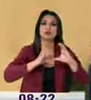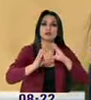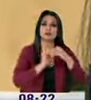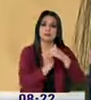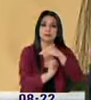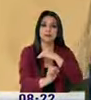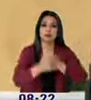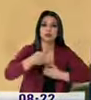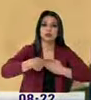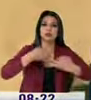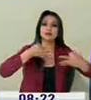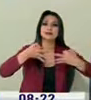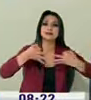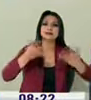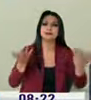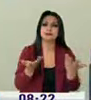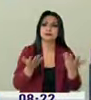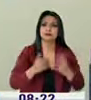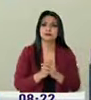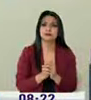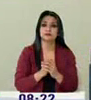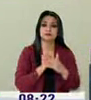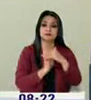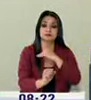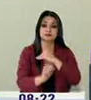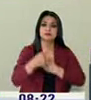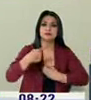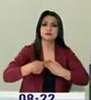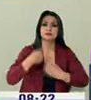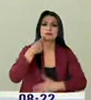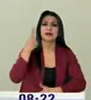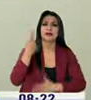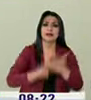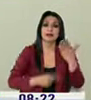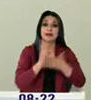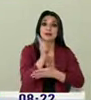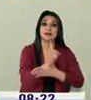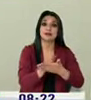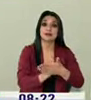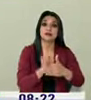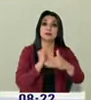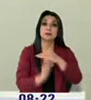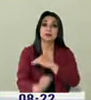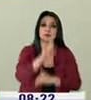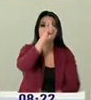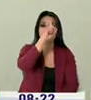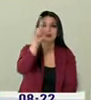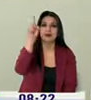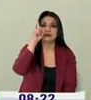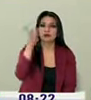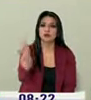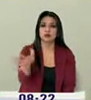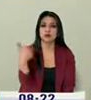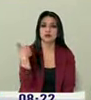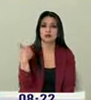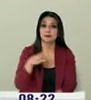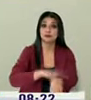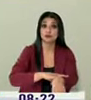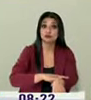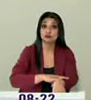metro, explica el porqué. El metro de Quito está hecho en base al diseño al metro de Madrid, el cual tampoco tiene